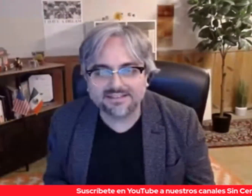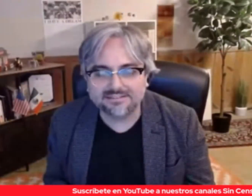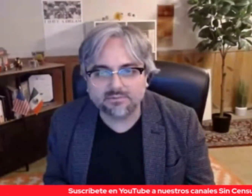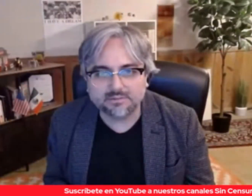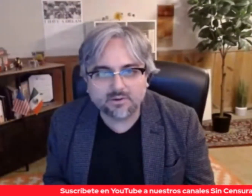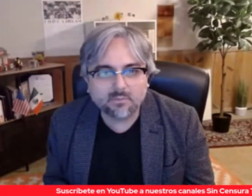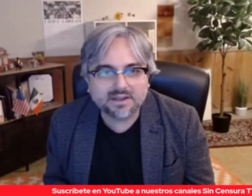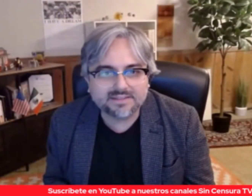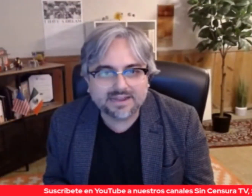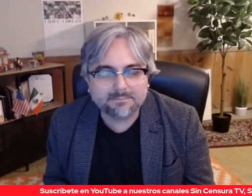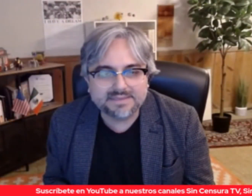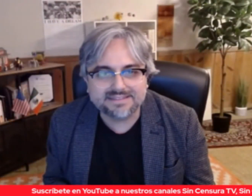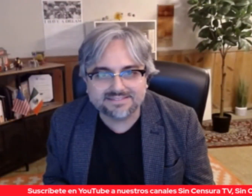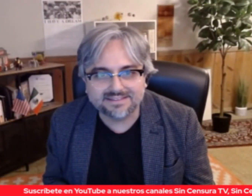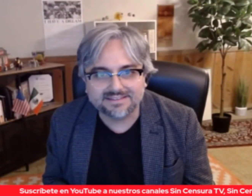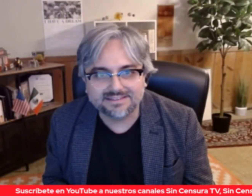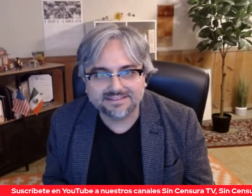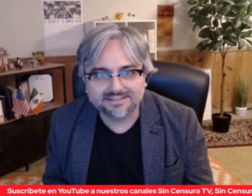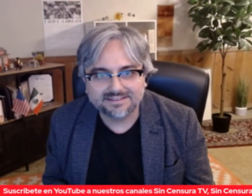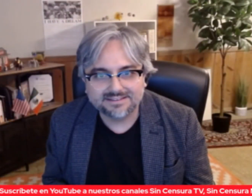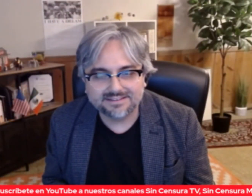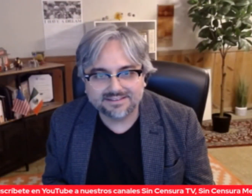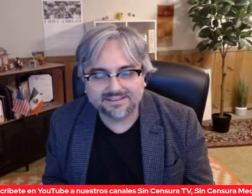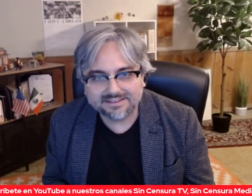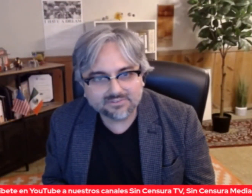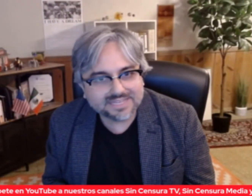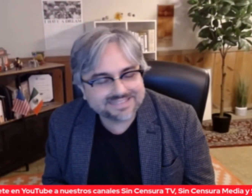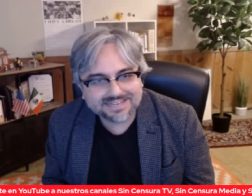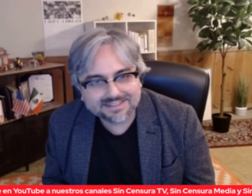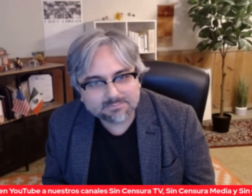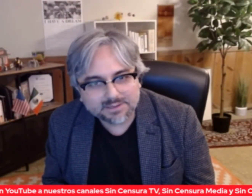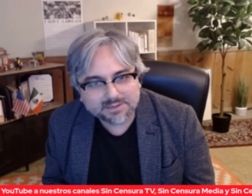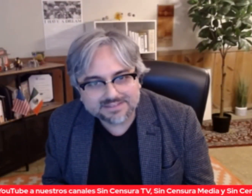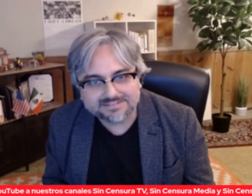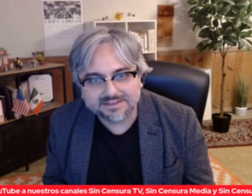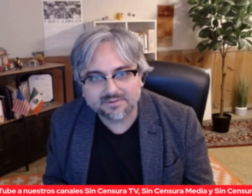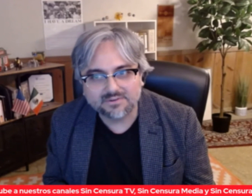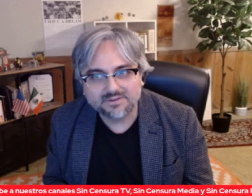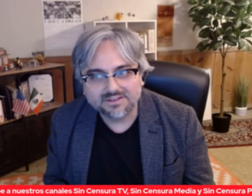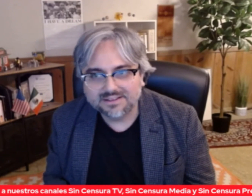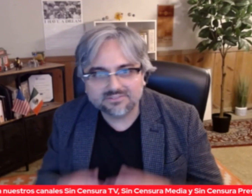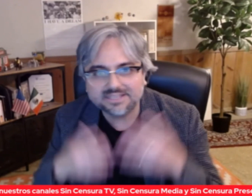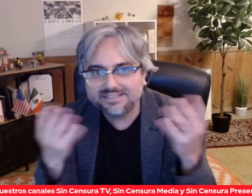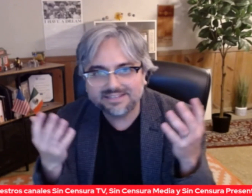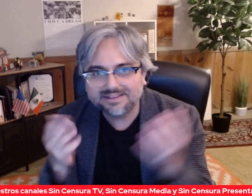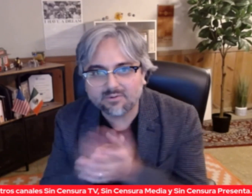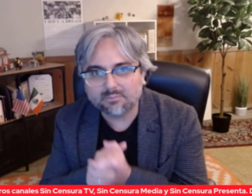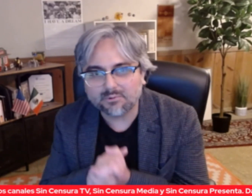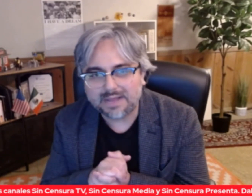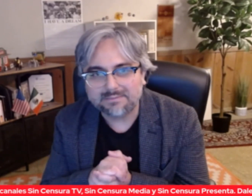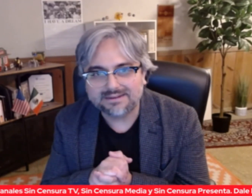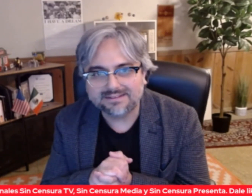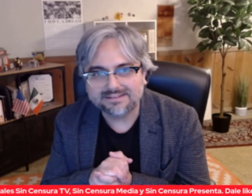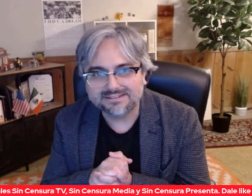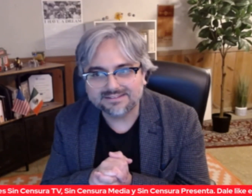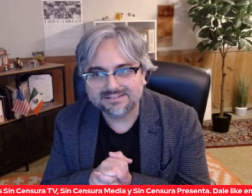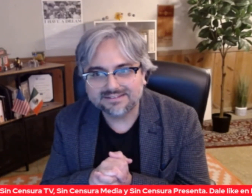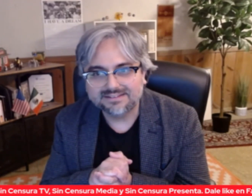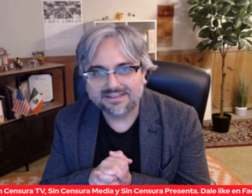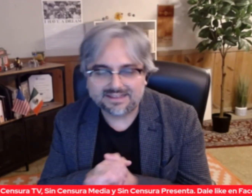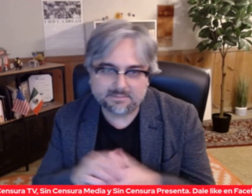¿De qué estamos hablando? ¿Cómo que en el ambiente? ¿Eso qué tiene de periodístico? ¿Eso qué tiene de